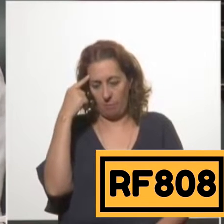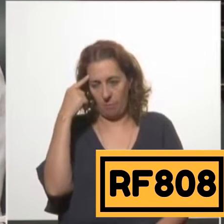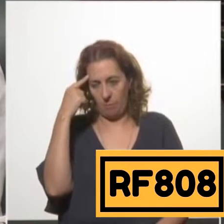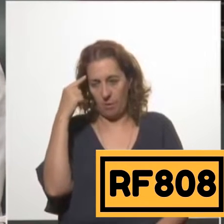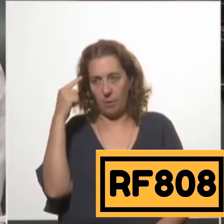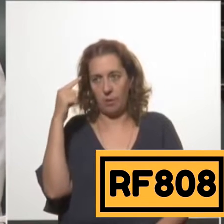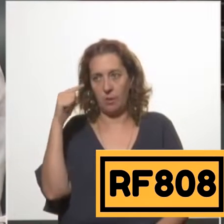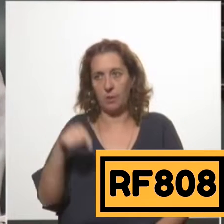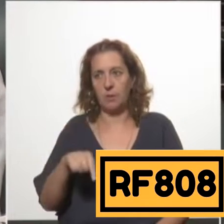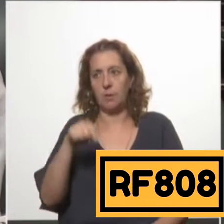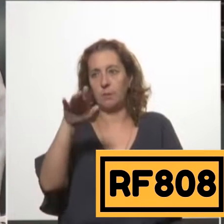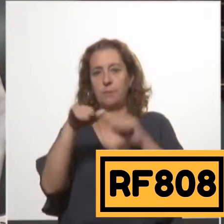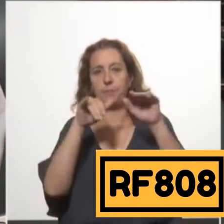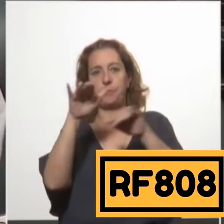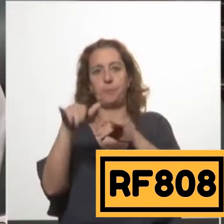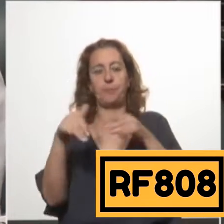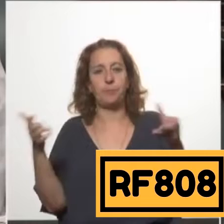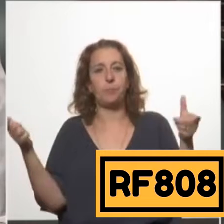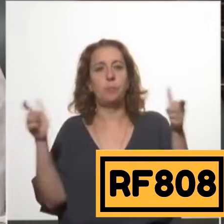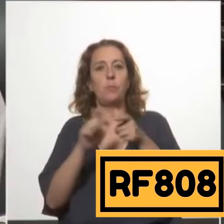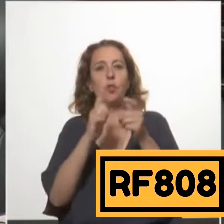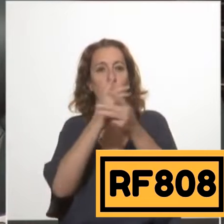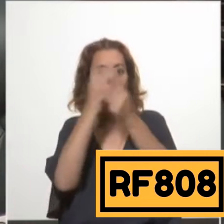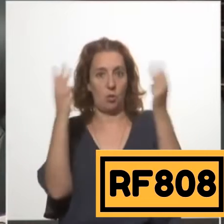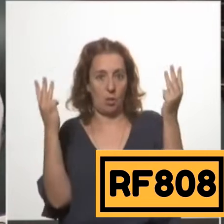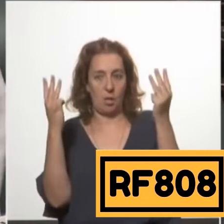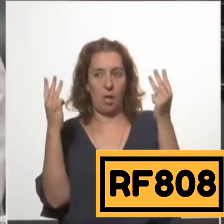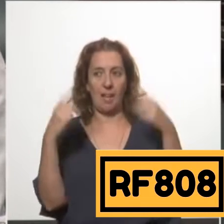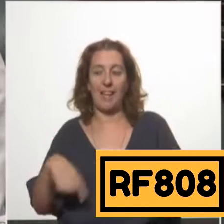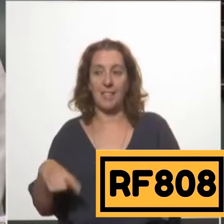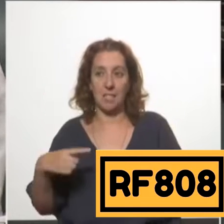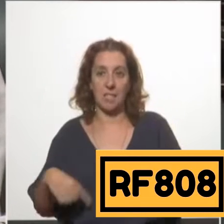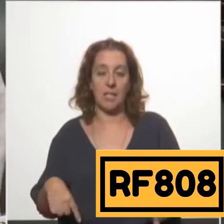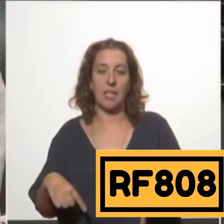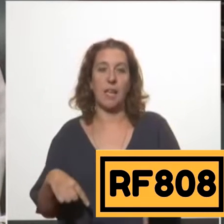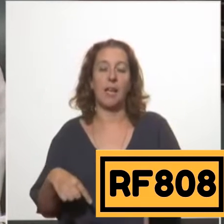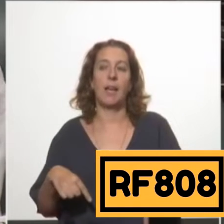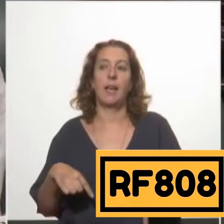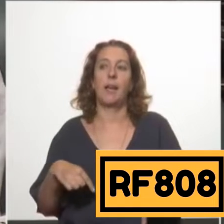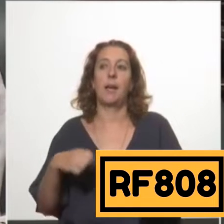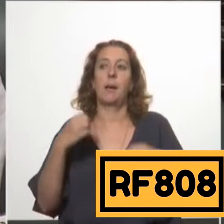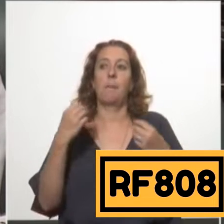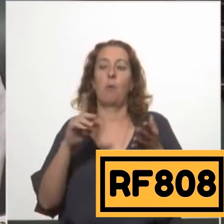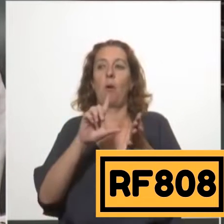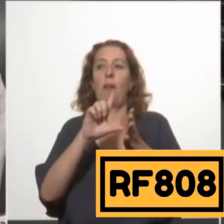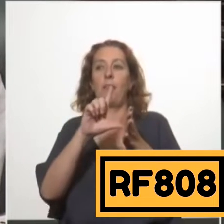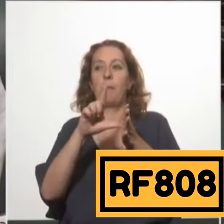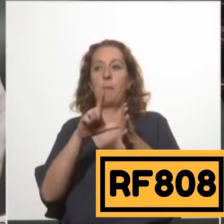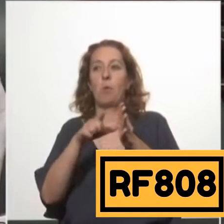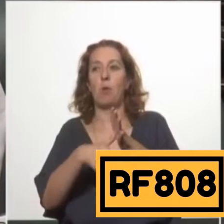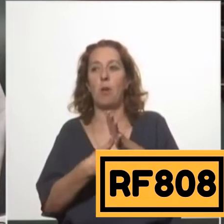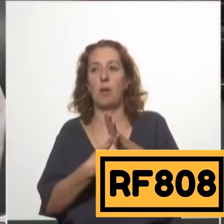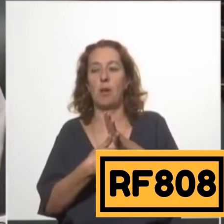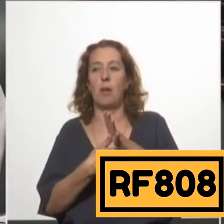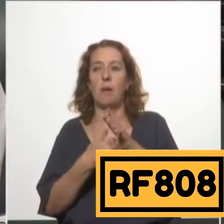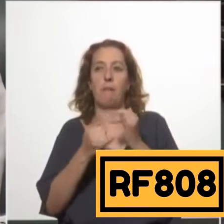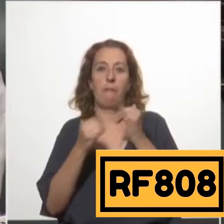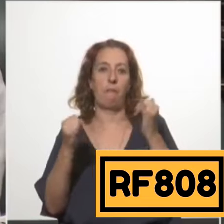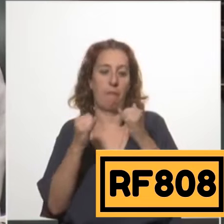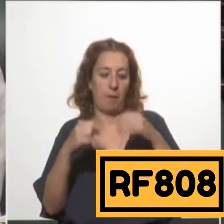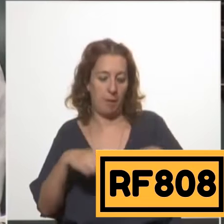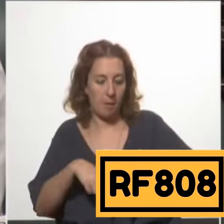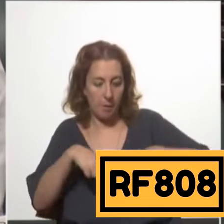esta convocatoria del régimen de comisión general a la Cancillería de la República, en ocasión de la demora de la culminación del